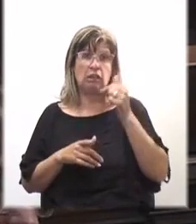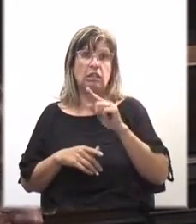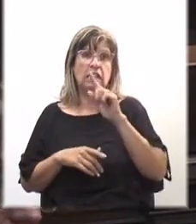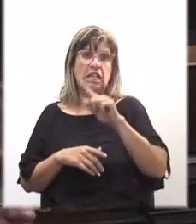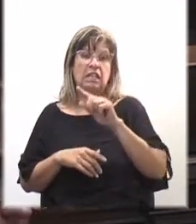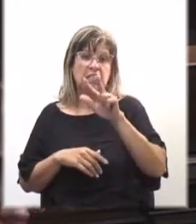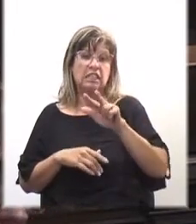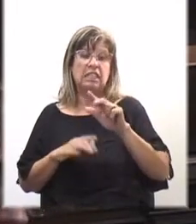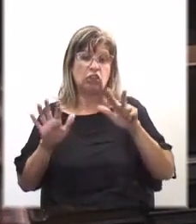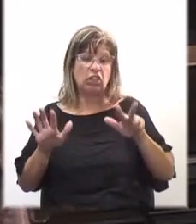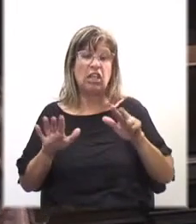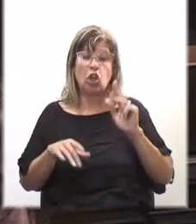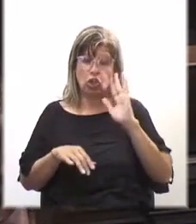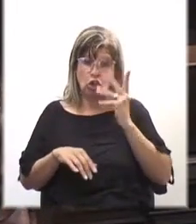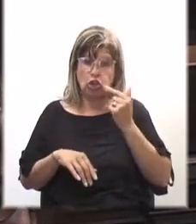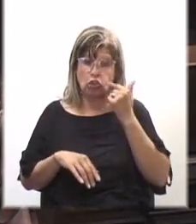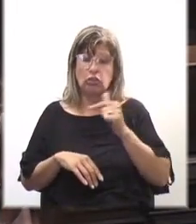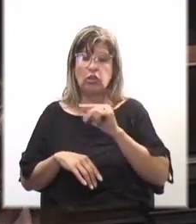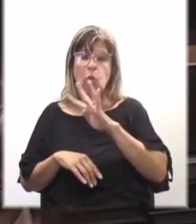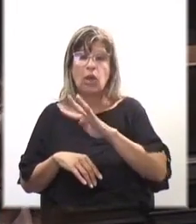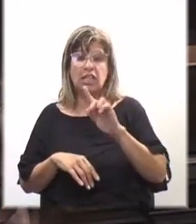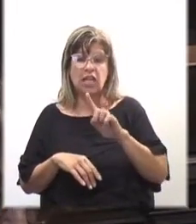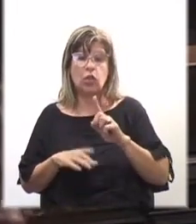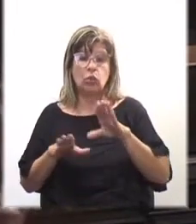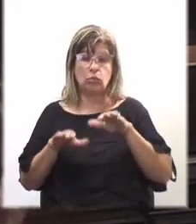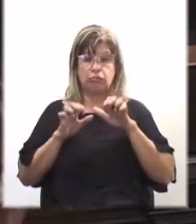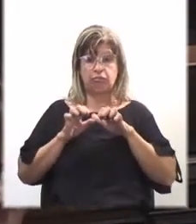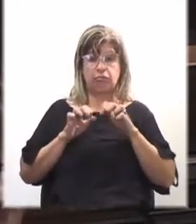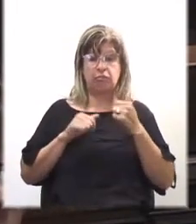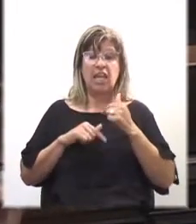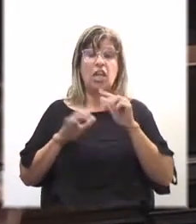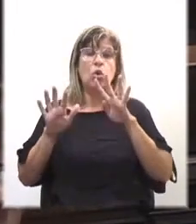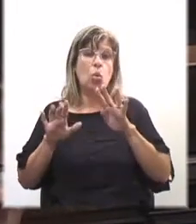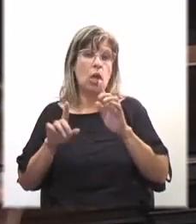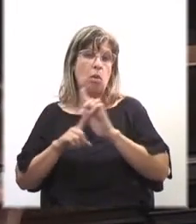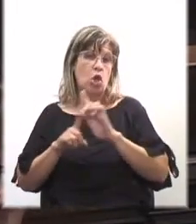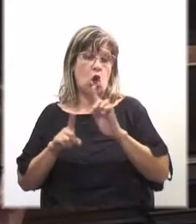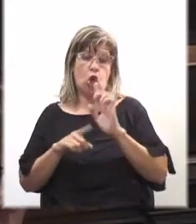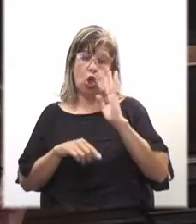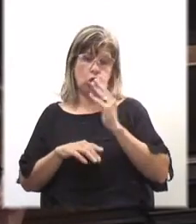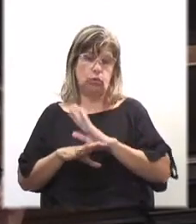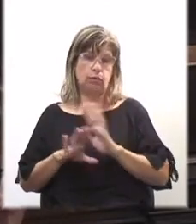138 le reconocen, 41 se abstienen y 9 no lo hacen.